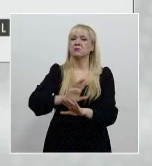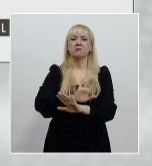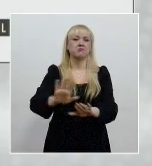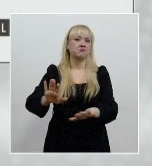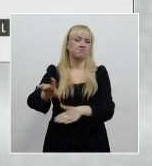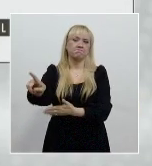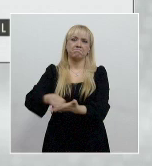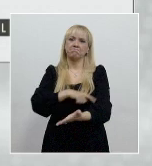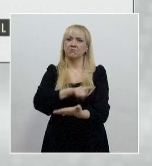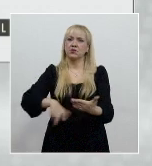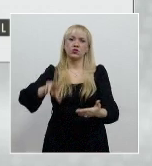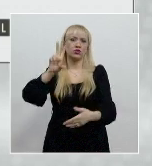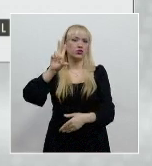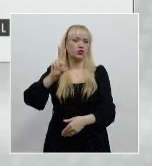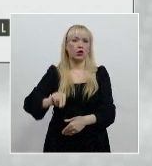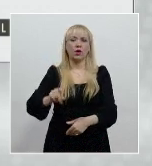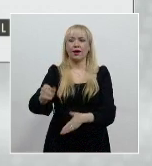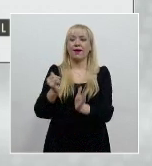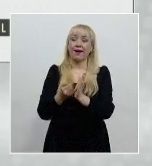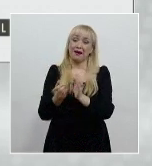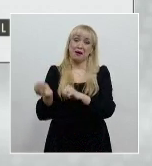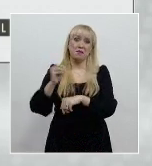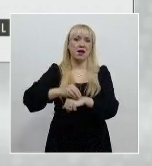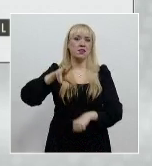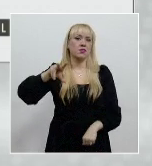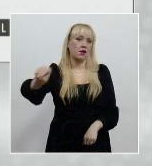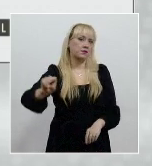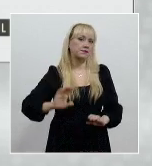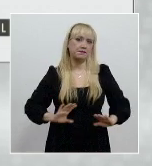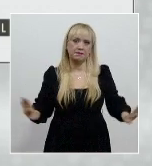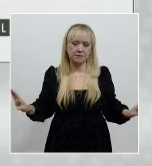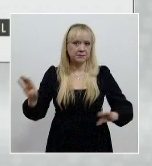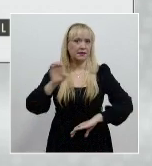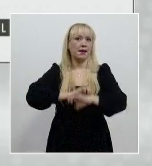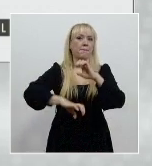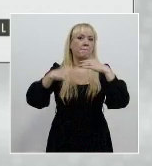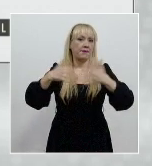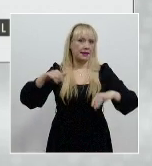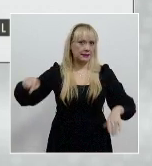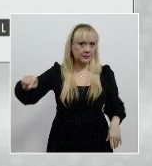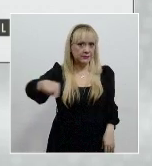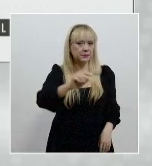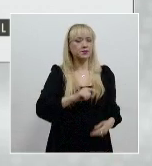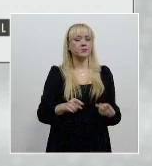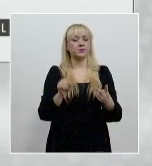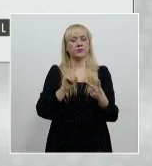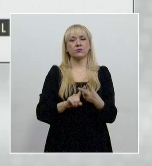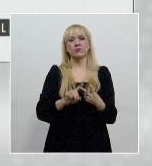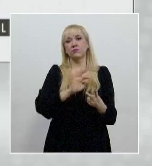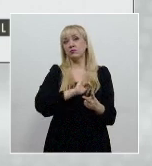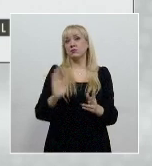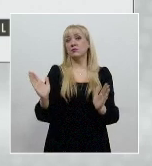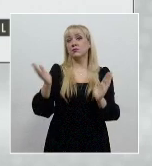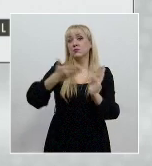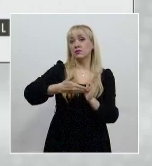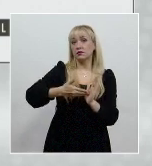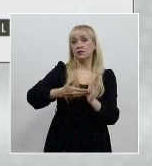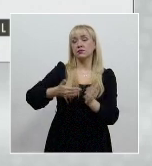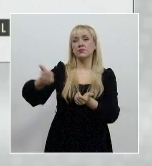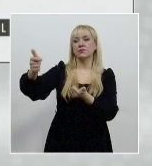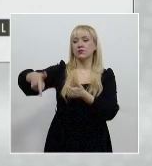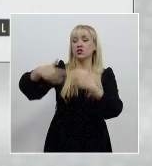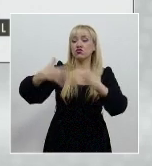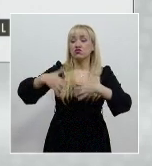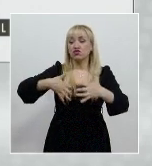del tratamiento arancelario preferencial a las empresas, a las unidades económicas, la imposición de sanciones sobre las mercancías